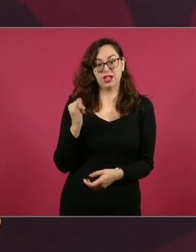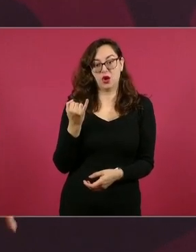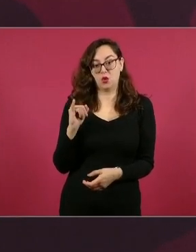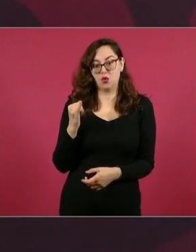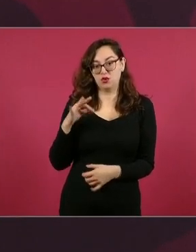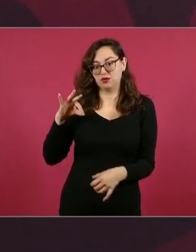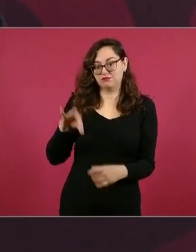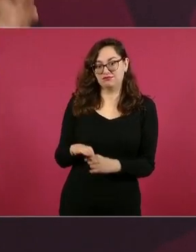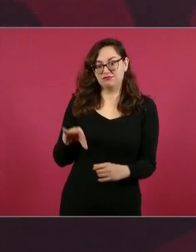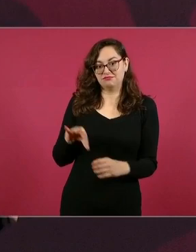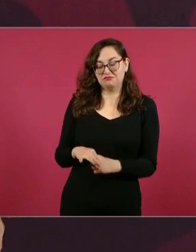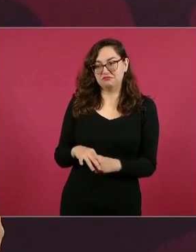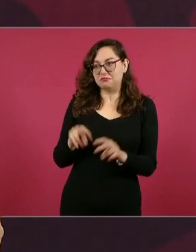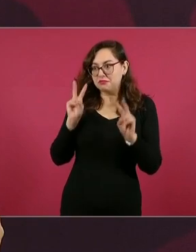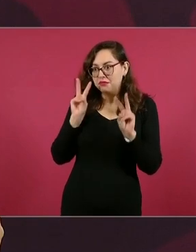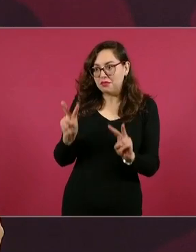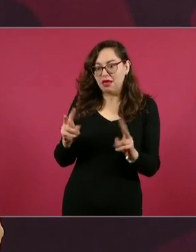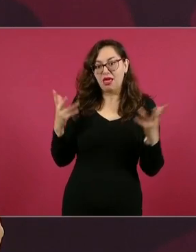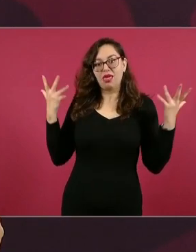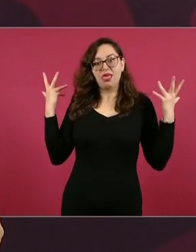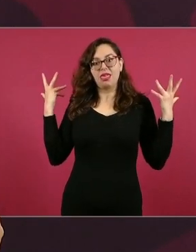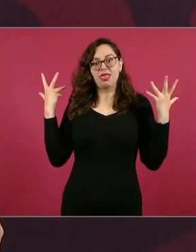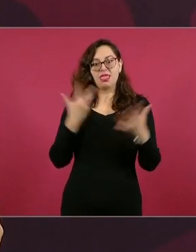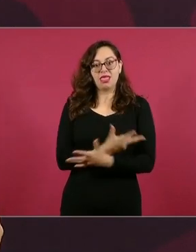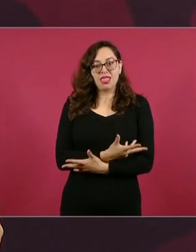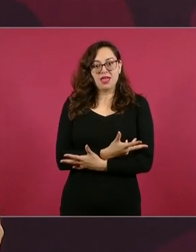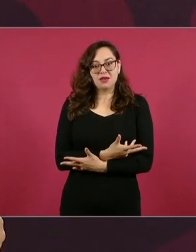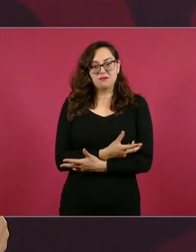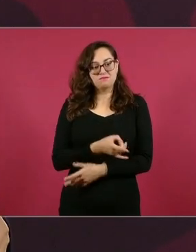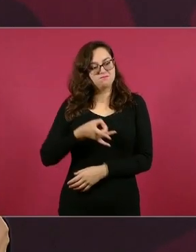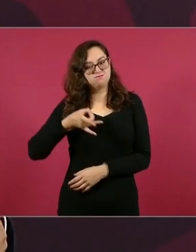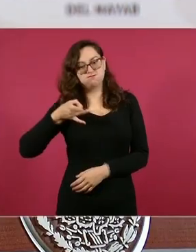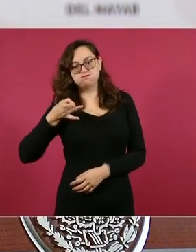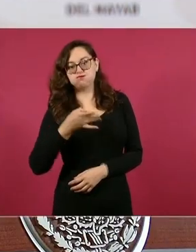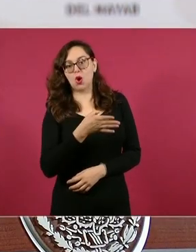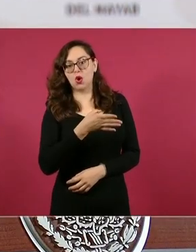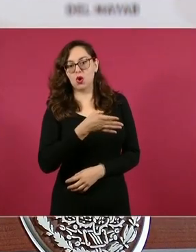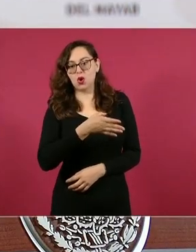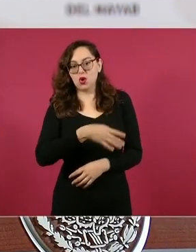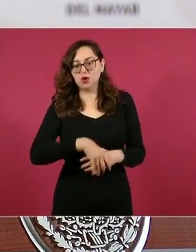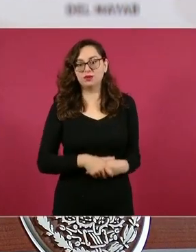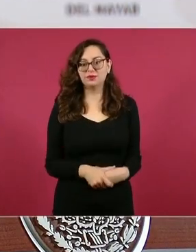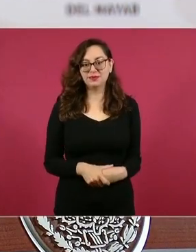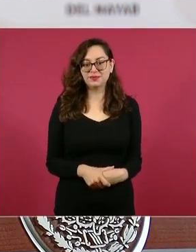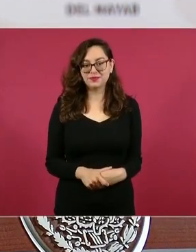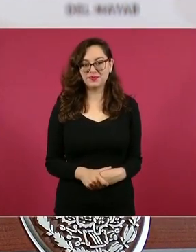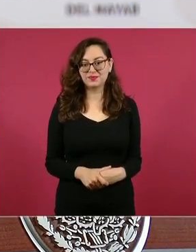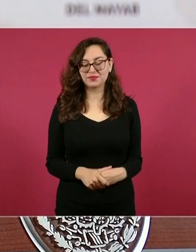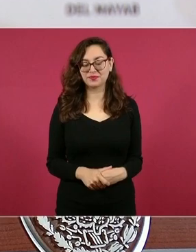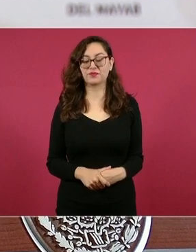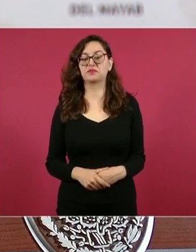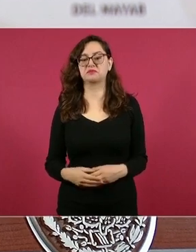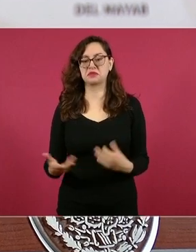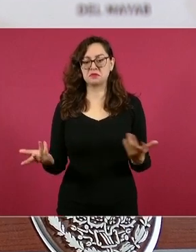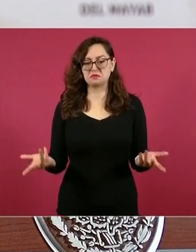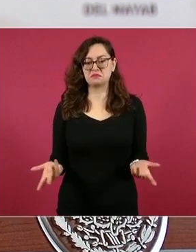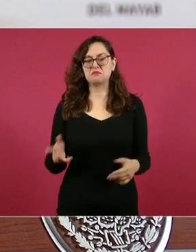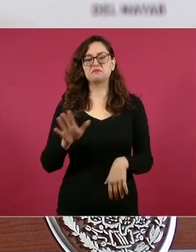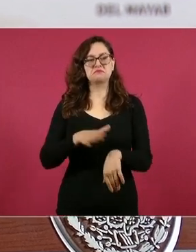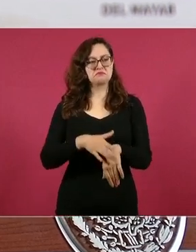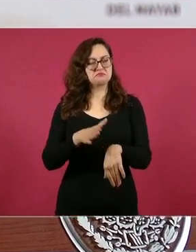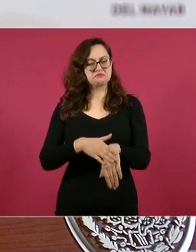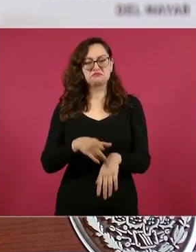fue todo un acontecimiento histórico para los que estudian comunicación social